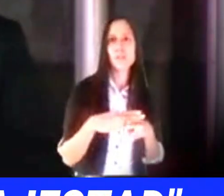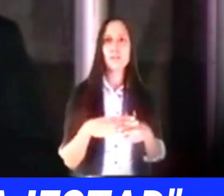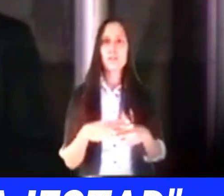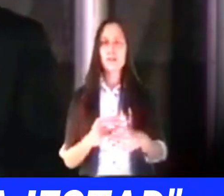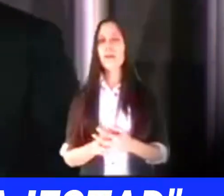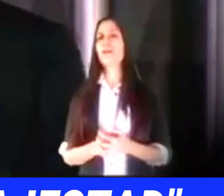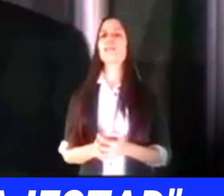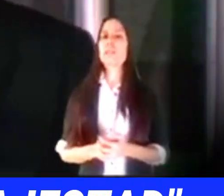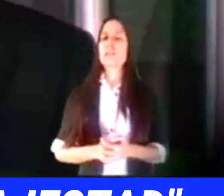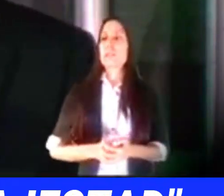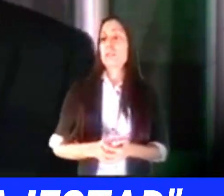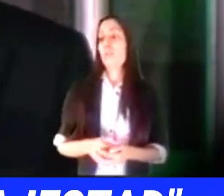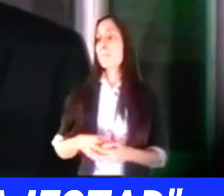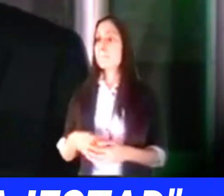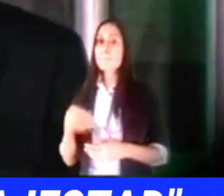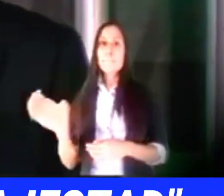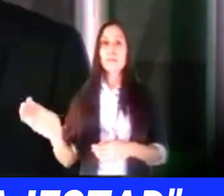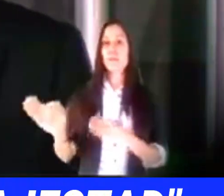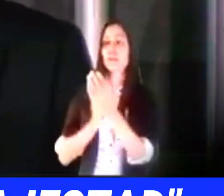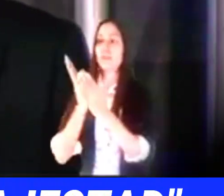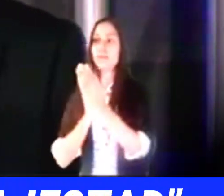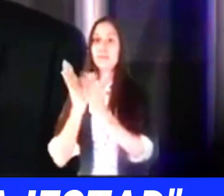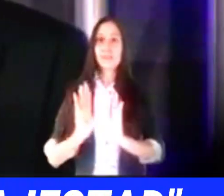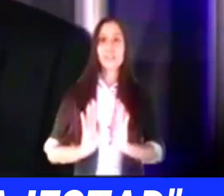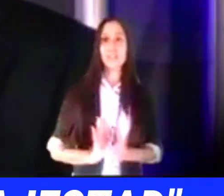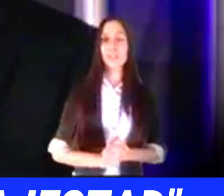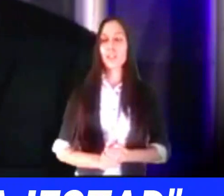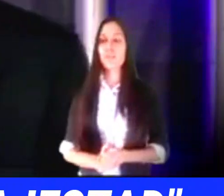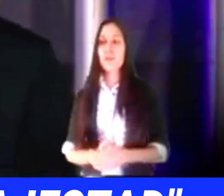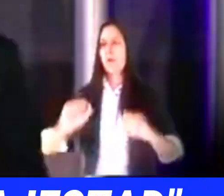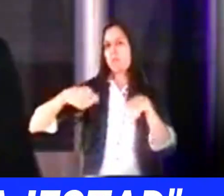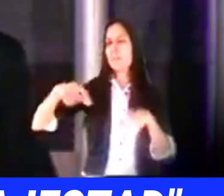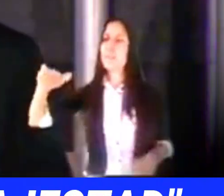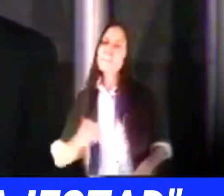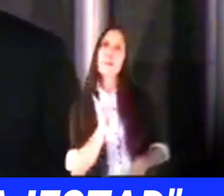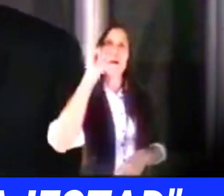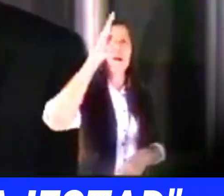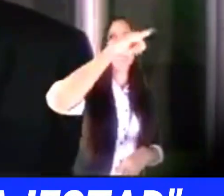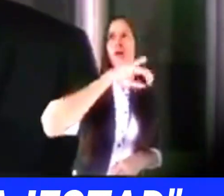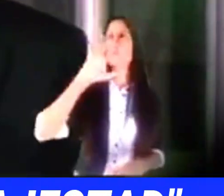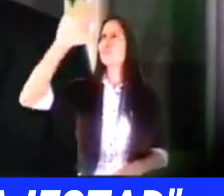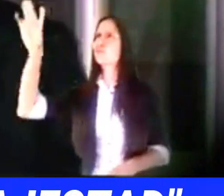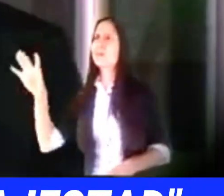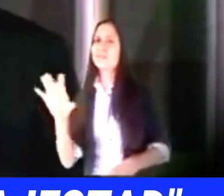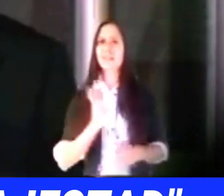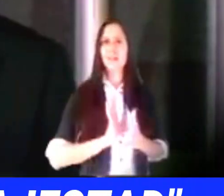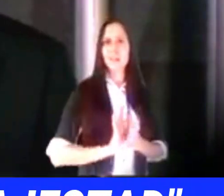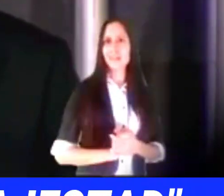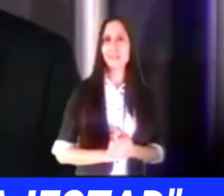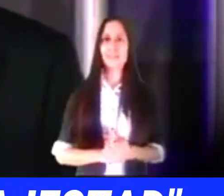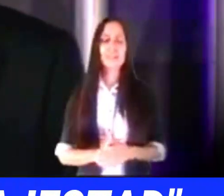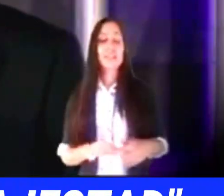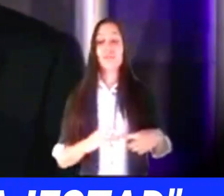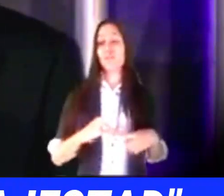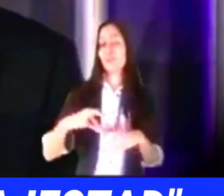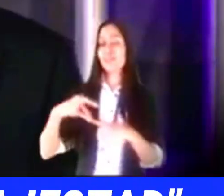unas bondades, pueden viajar por el mundo, siempre les ponen alfombra, tapete, los privilegios que